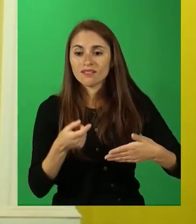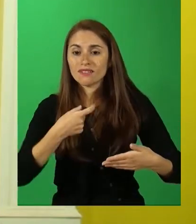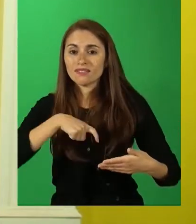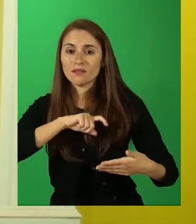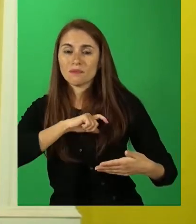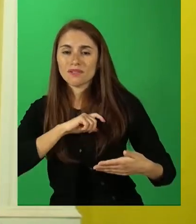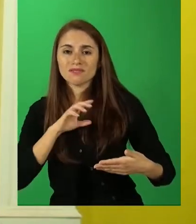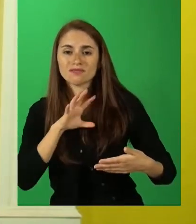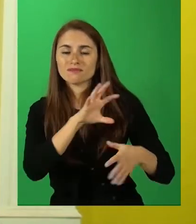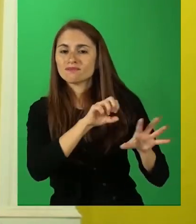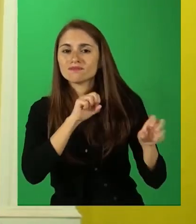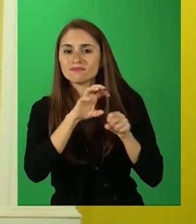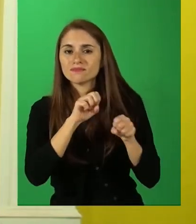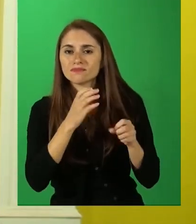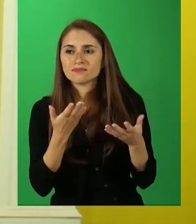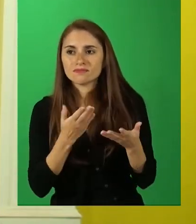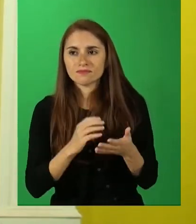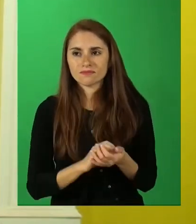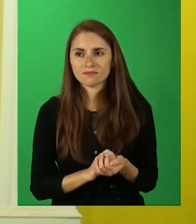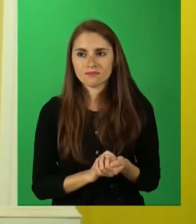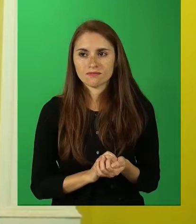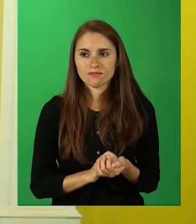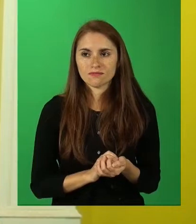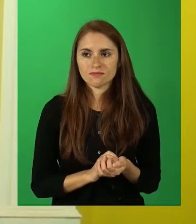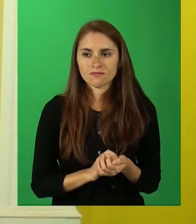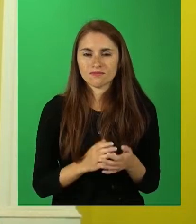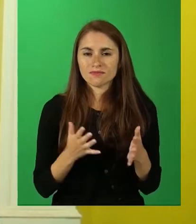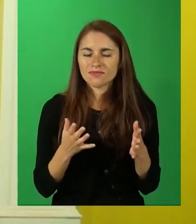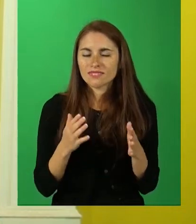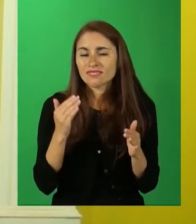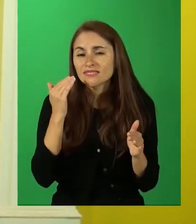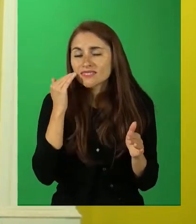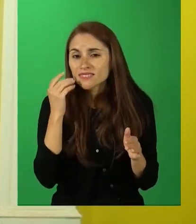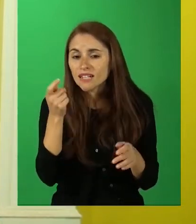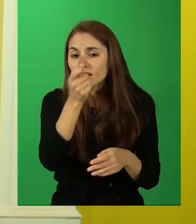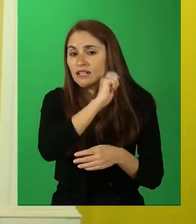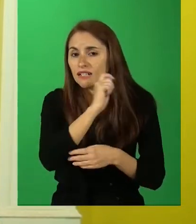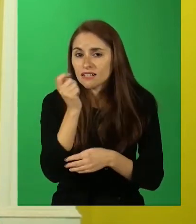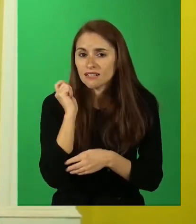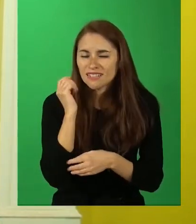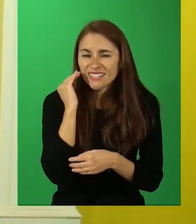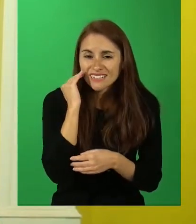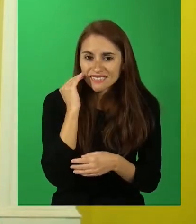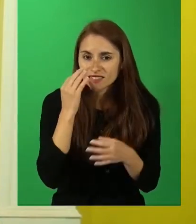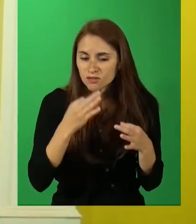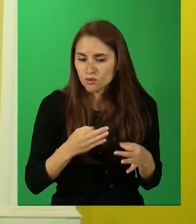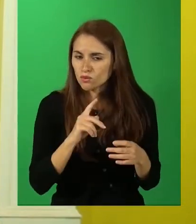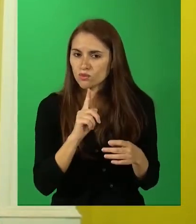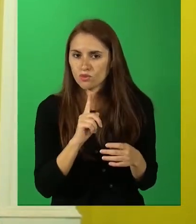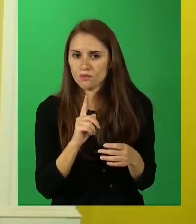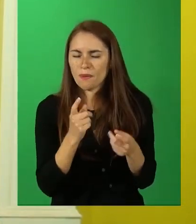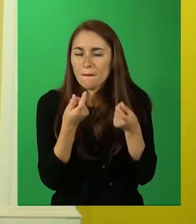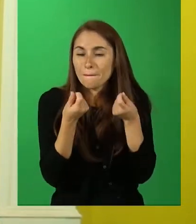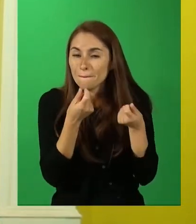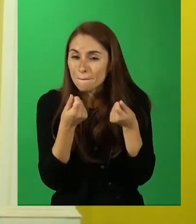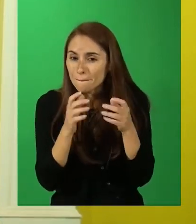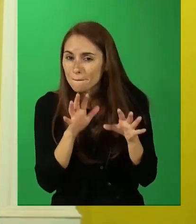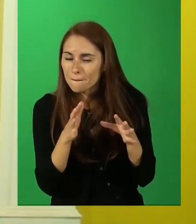América, se basa en un régimen de semi-esclavitud, que no es esclavitud según ellos, pero se parece